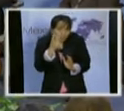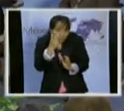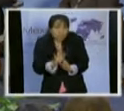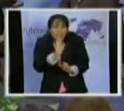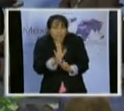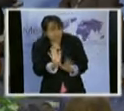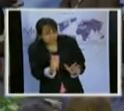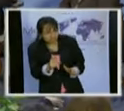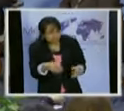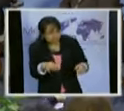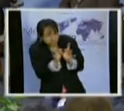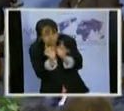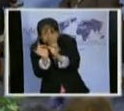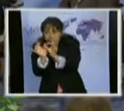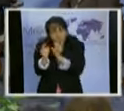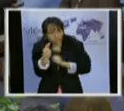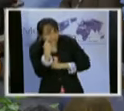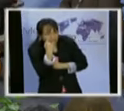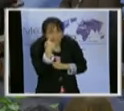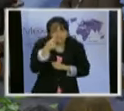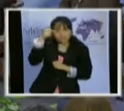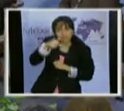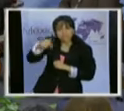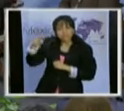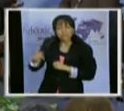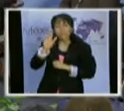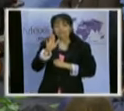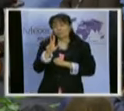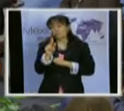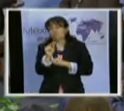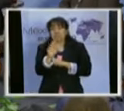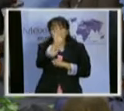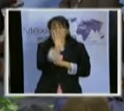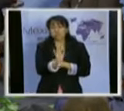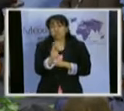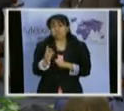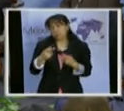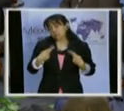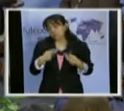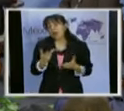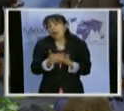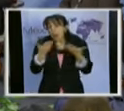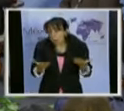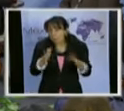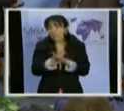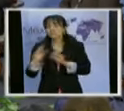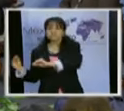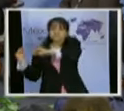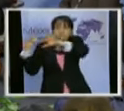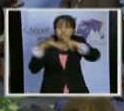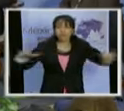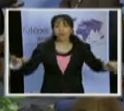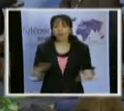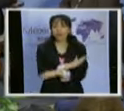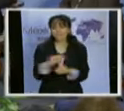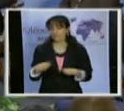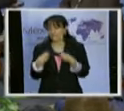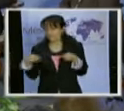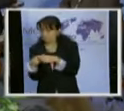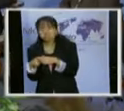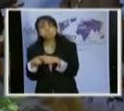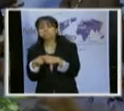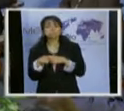que alrededor del 80% de la población a mediados de este nuevo siglo esté viviendo en ciudades. Todos los desafíos que estamos enfrentando